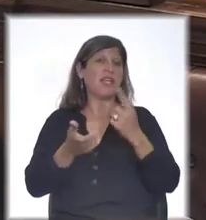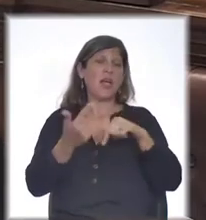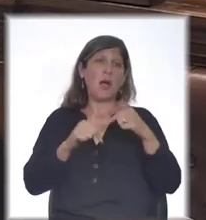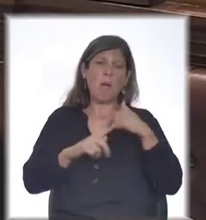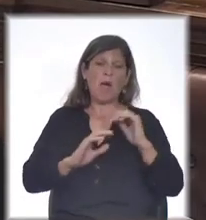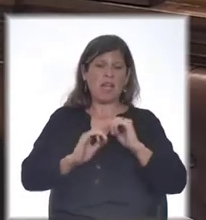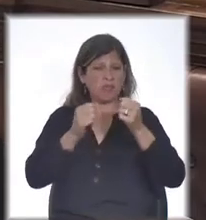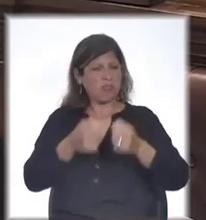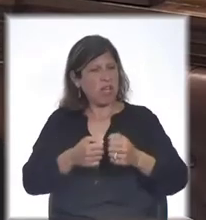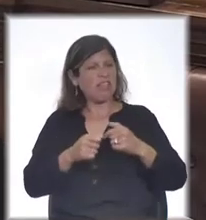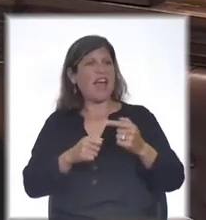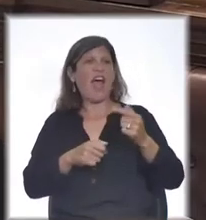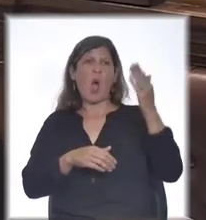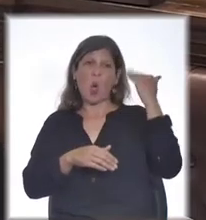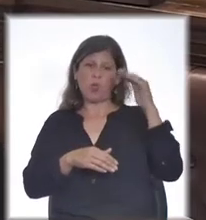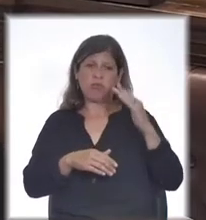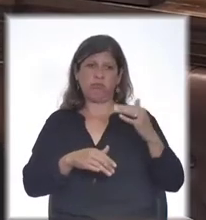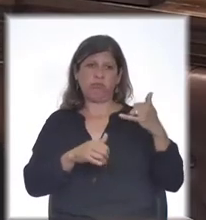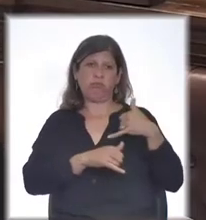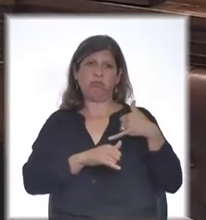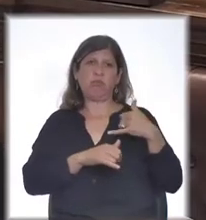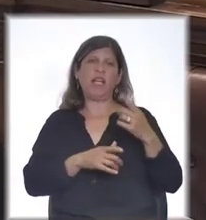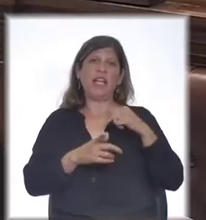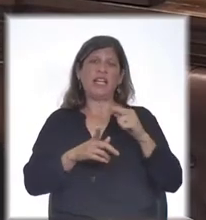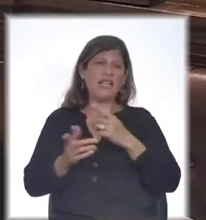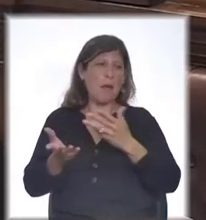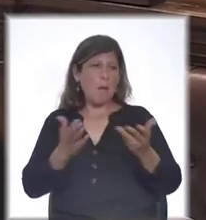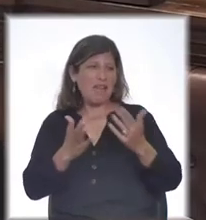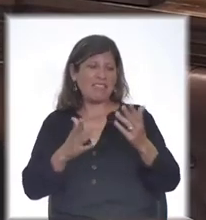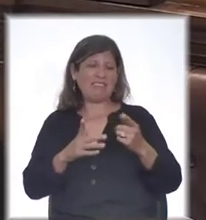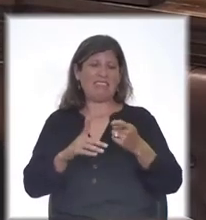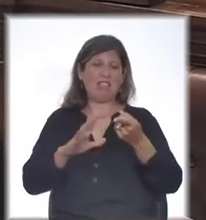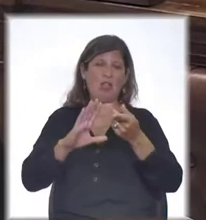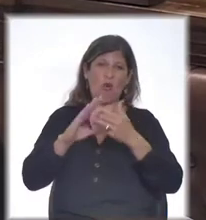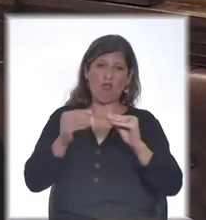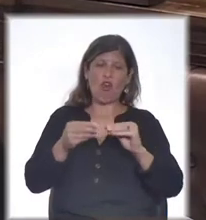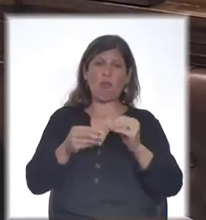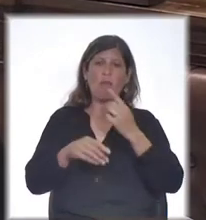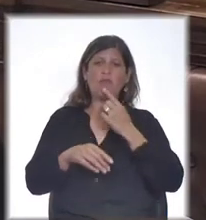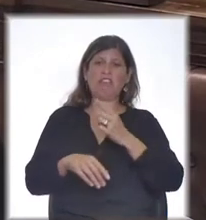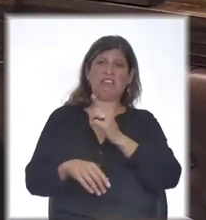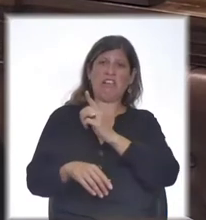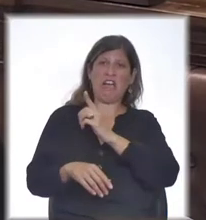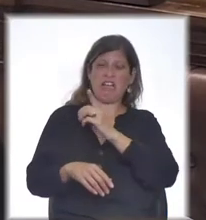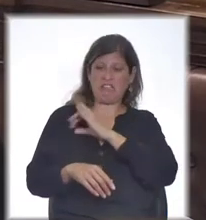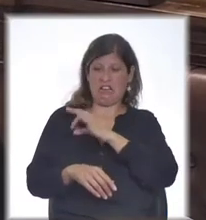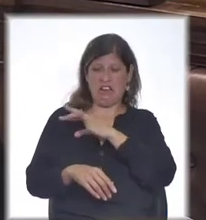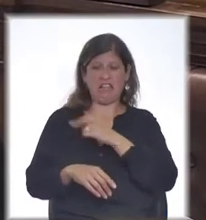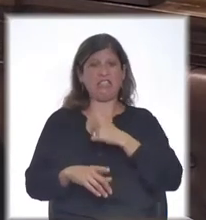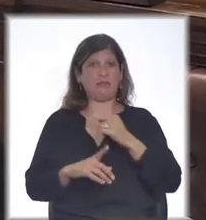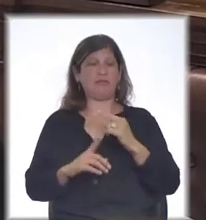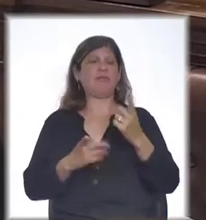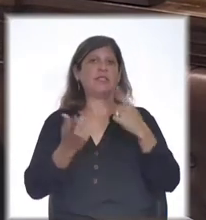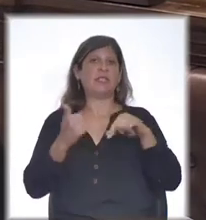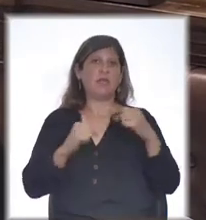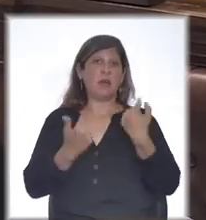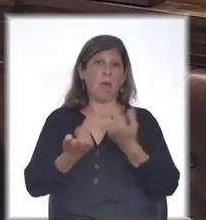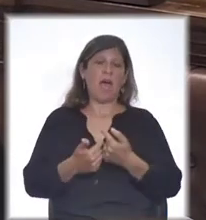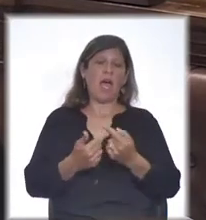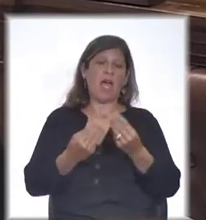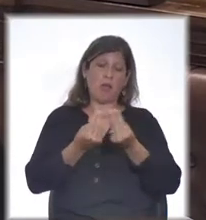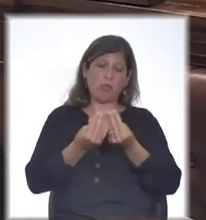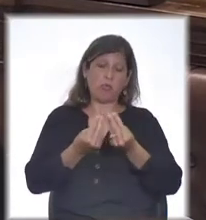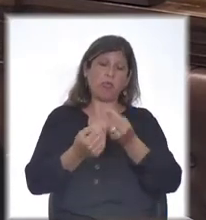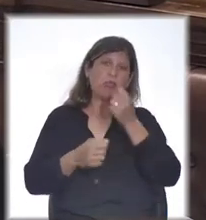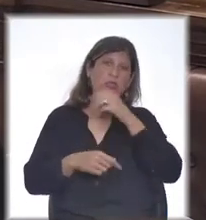autoritarismo similar al modelo chileno en nuestro país. Para varios historiadores, fue el mojón que marcó el fin